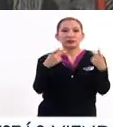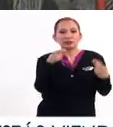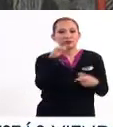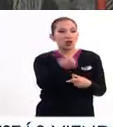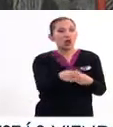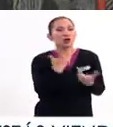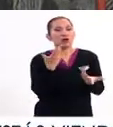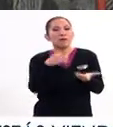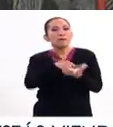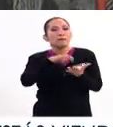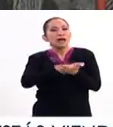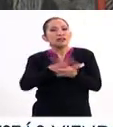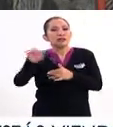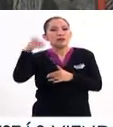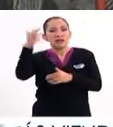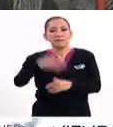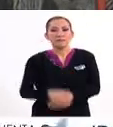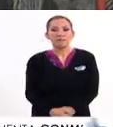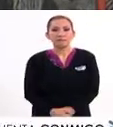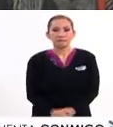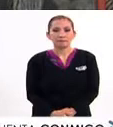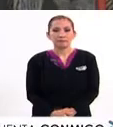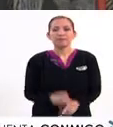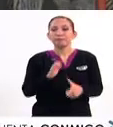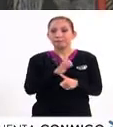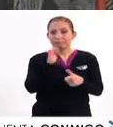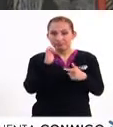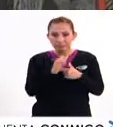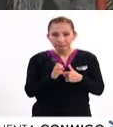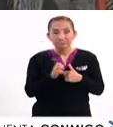con estos impresos que venían de fuera. Entonces aquí